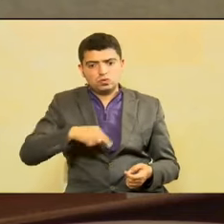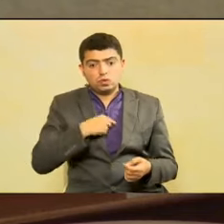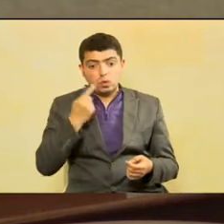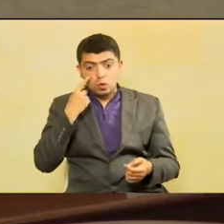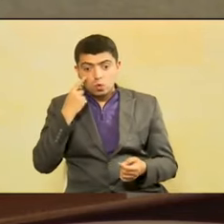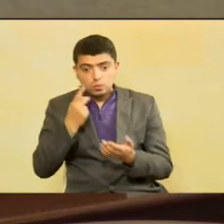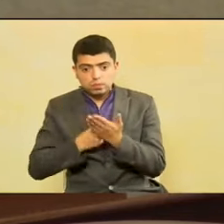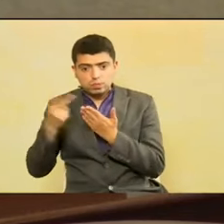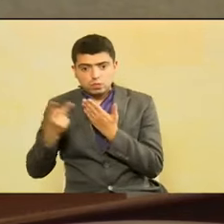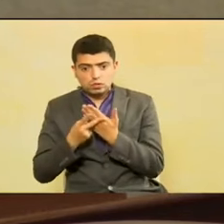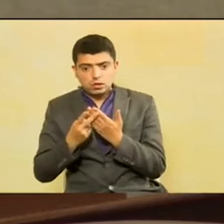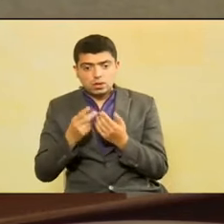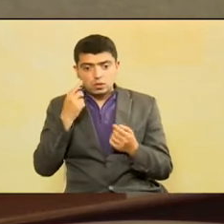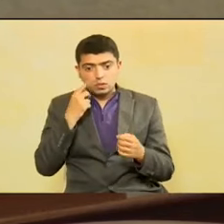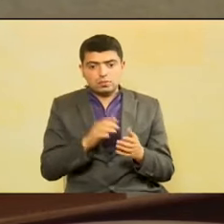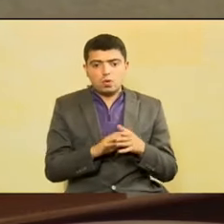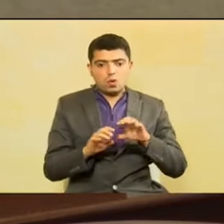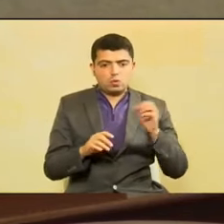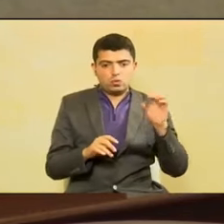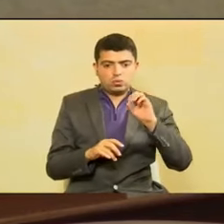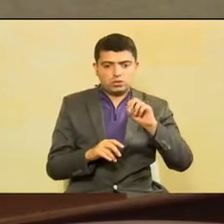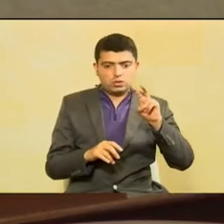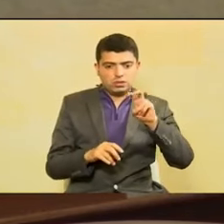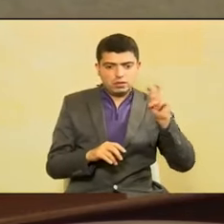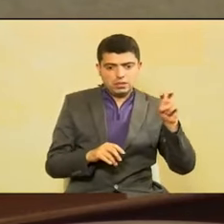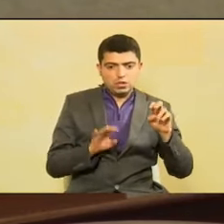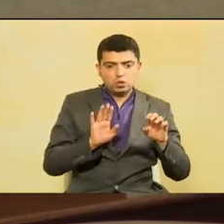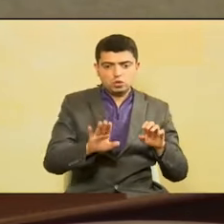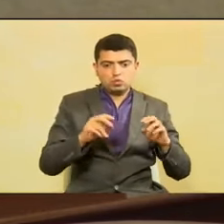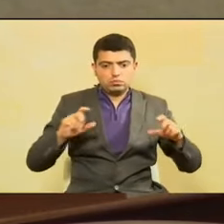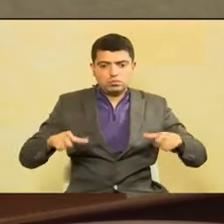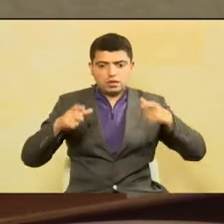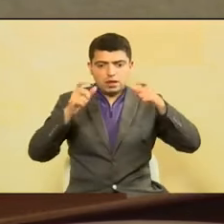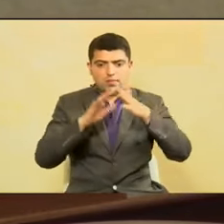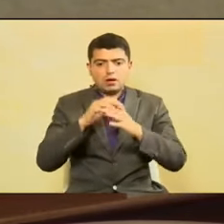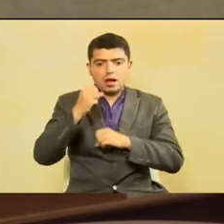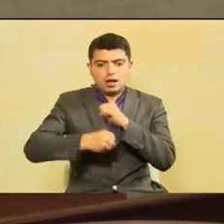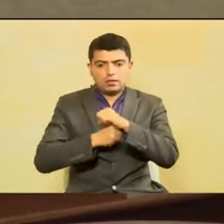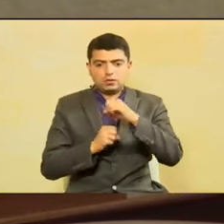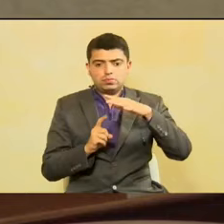proyecto 077 de cámara de